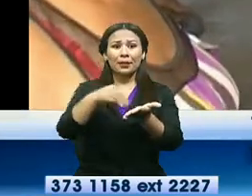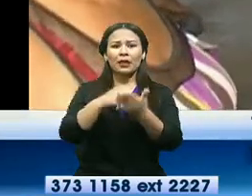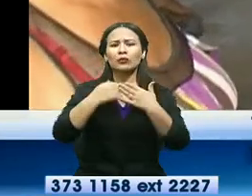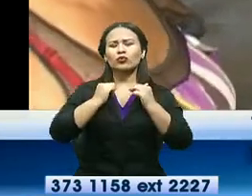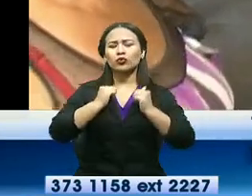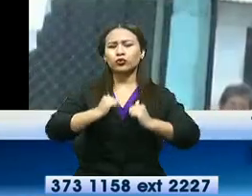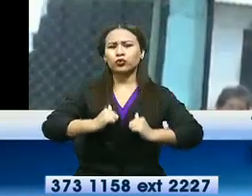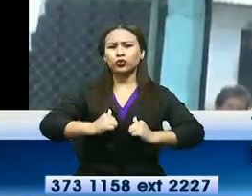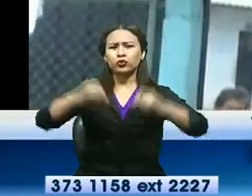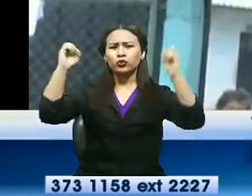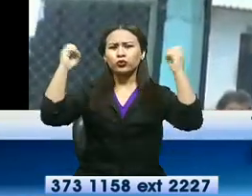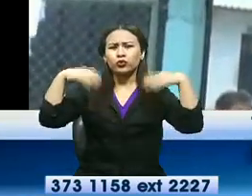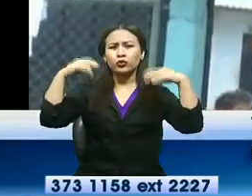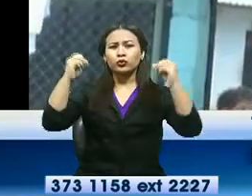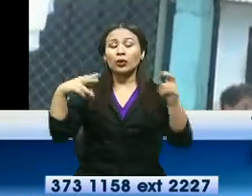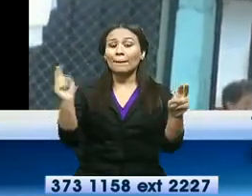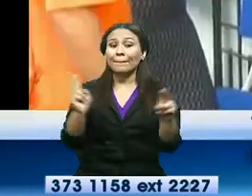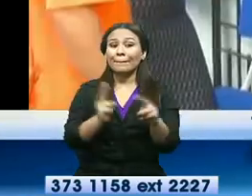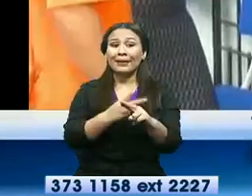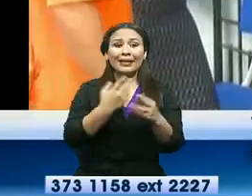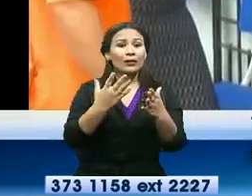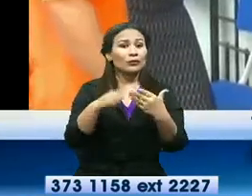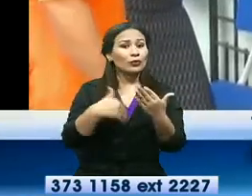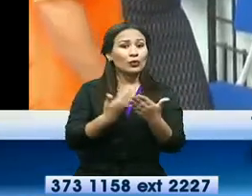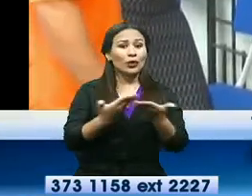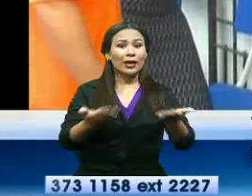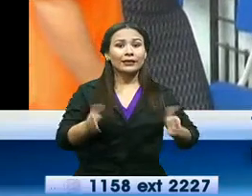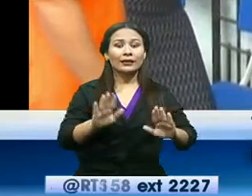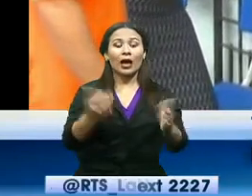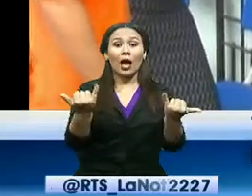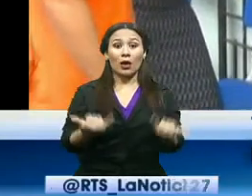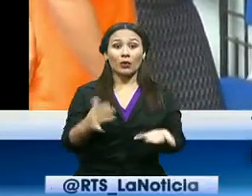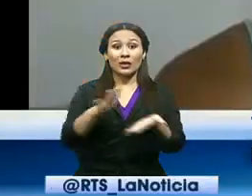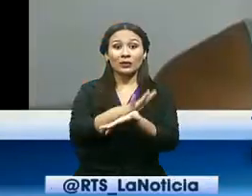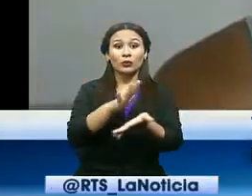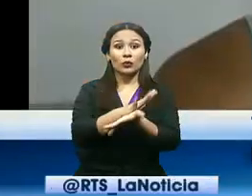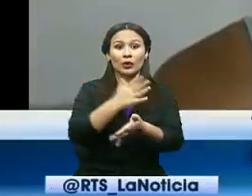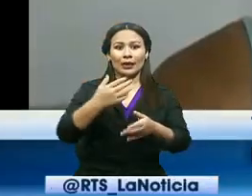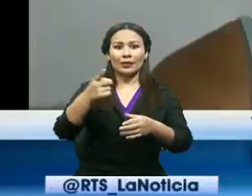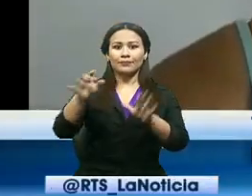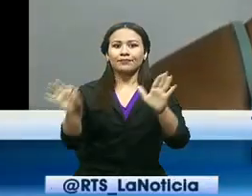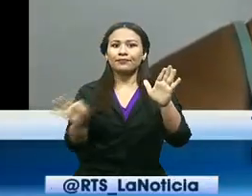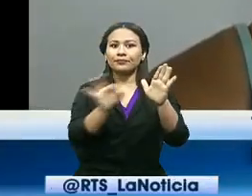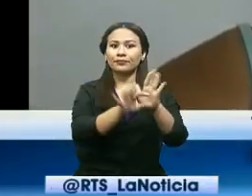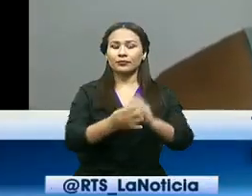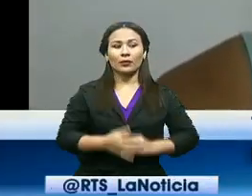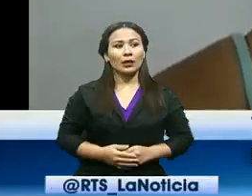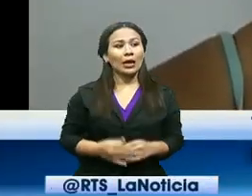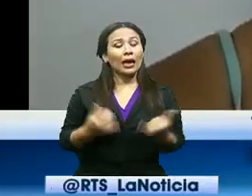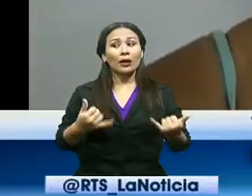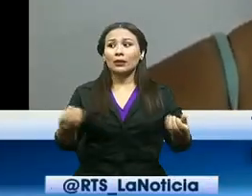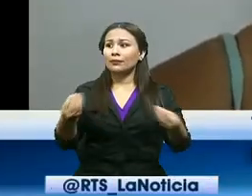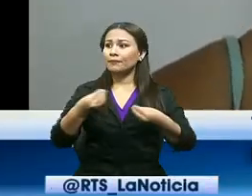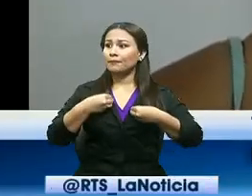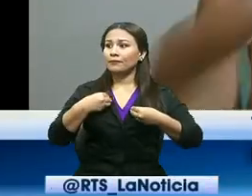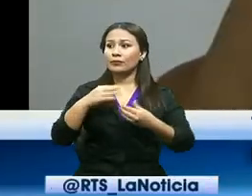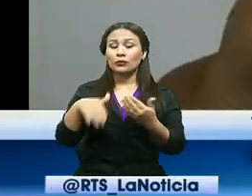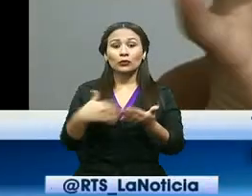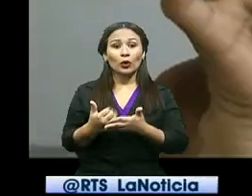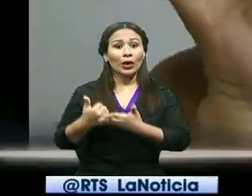de la tragedia y ellos permanecen albergados en la escuela José de la Cuadra. Y me llamaron, pues, de otra que la cabía ahí con